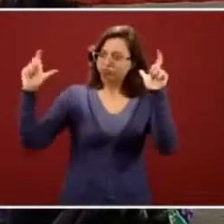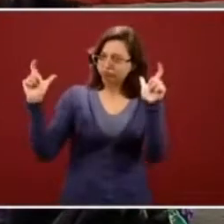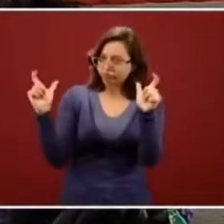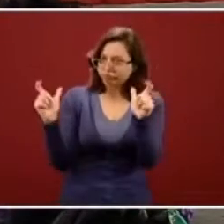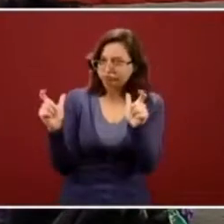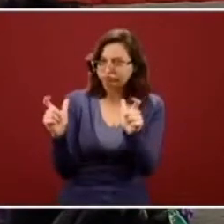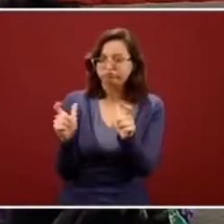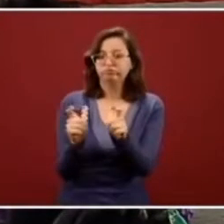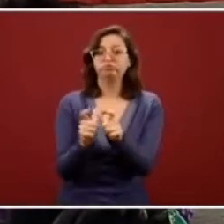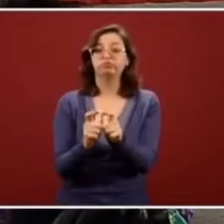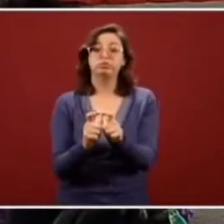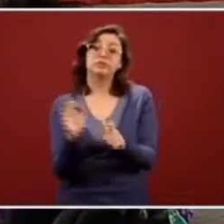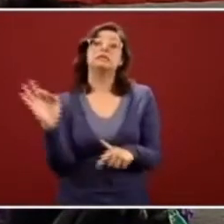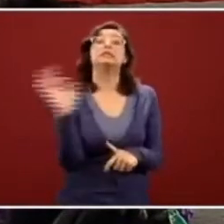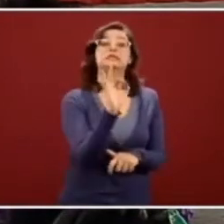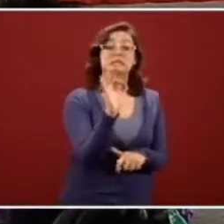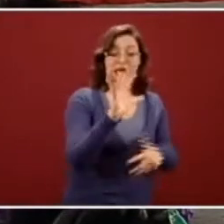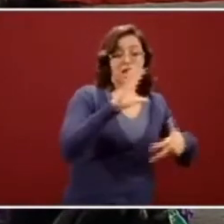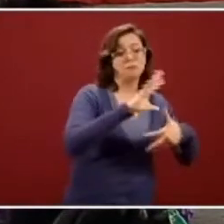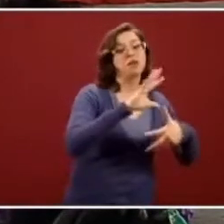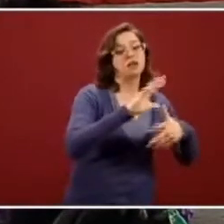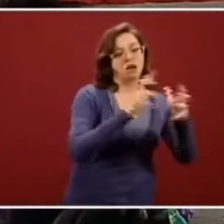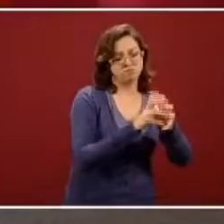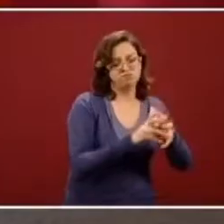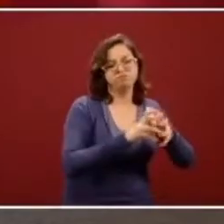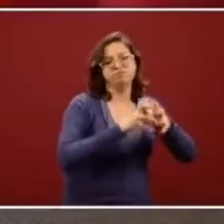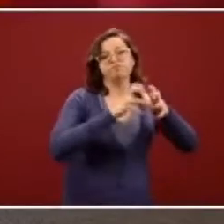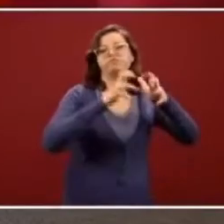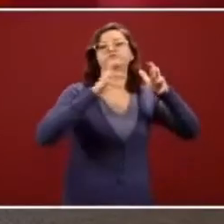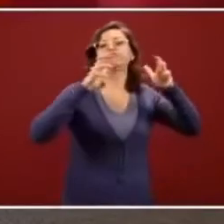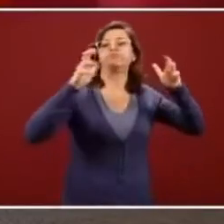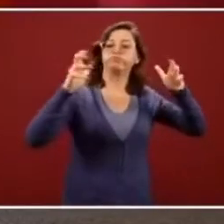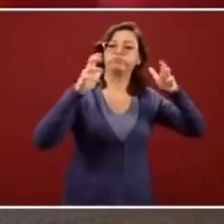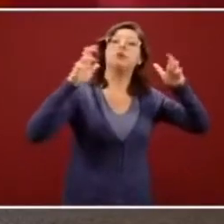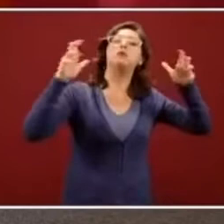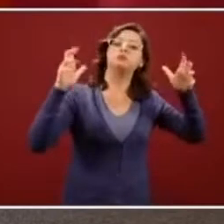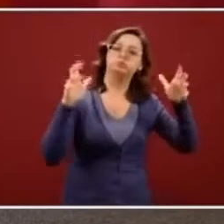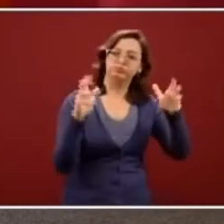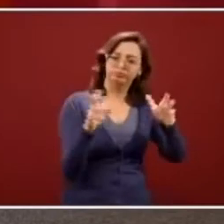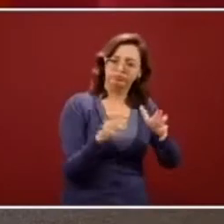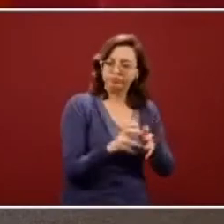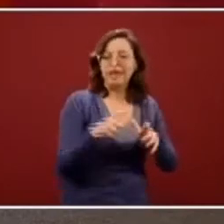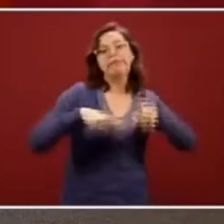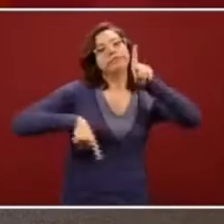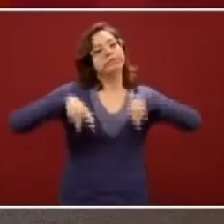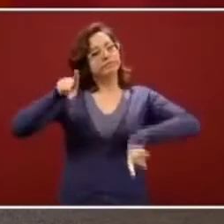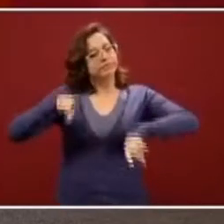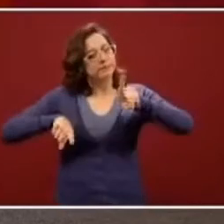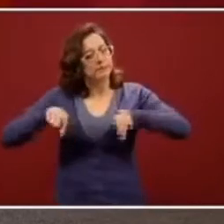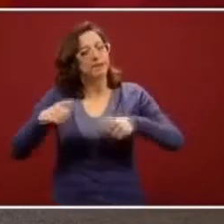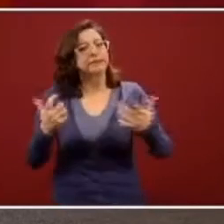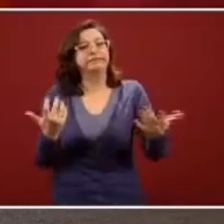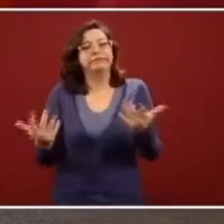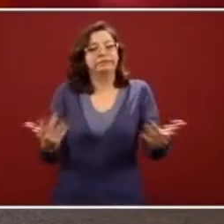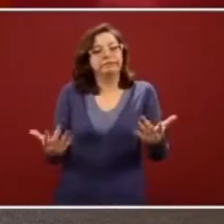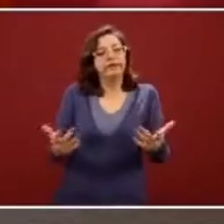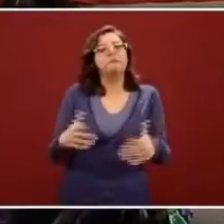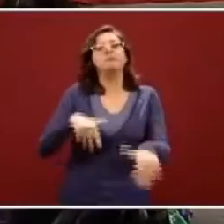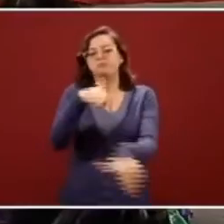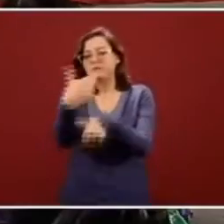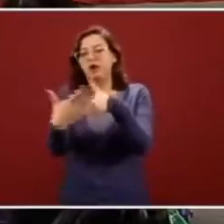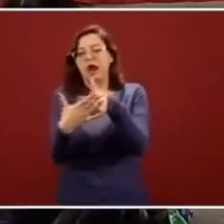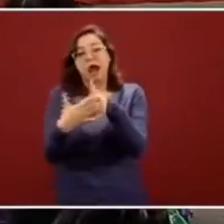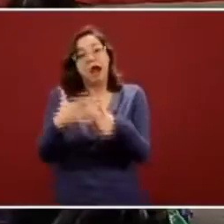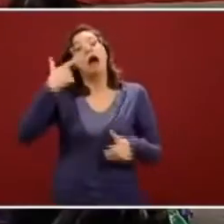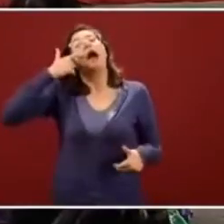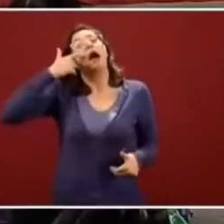empieza nuevamente a bajar y ahora la transmisión se activa en las Américas, ¿no? Vamos a ver en su momento cómo se lleva a cabo